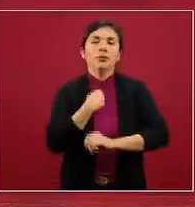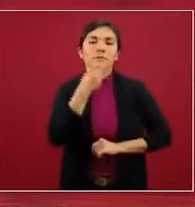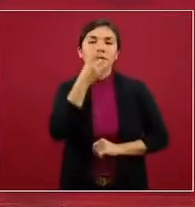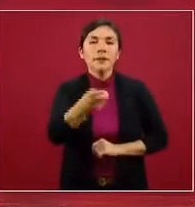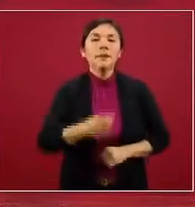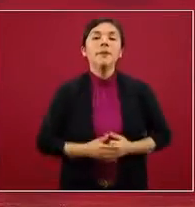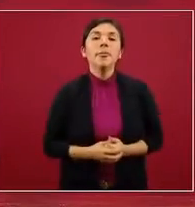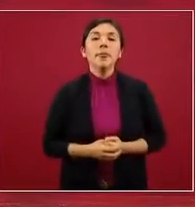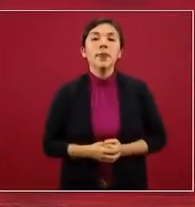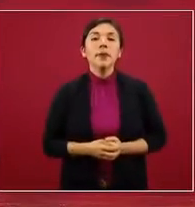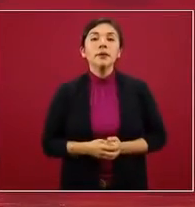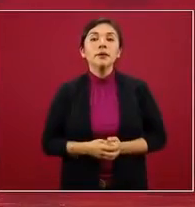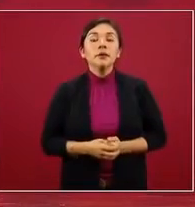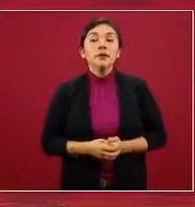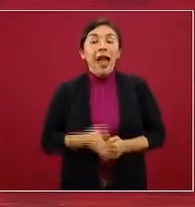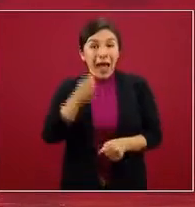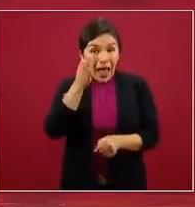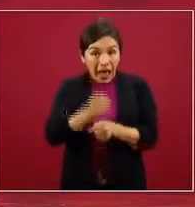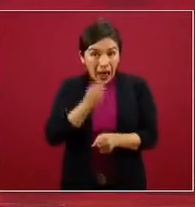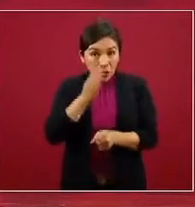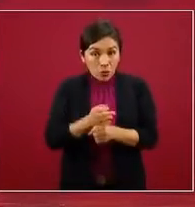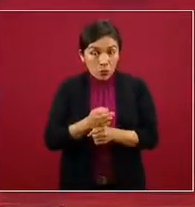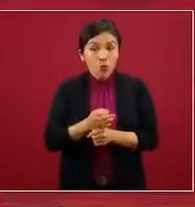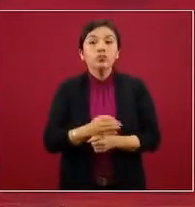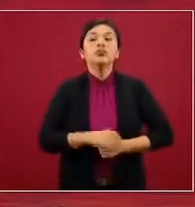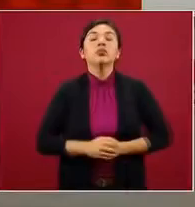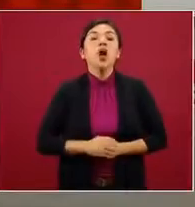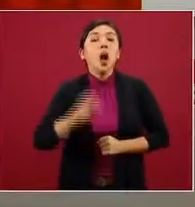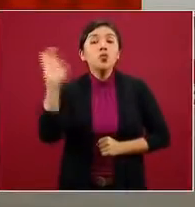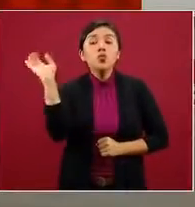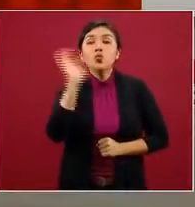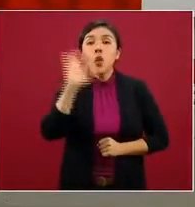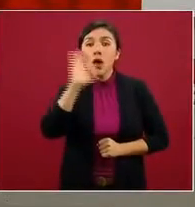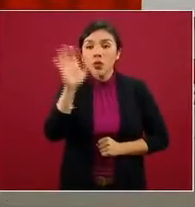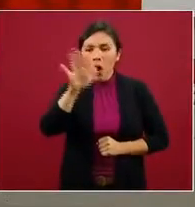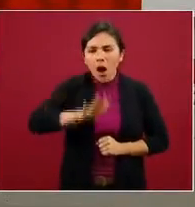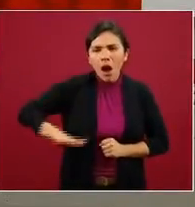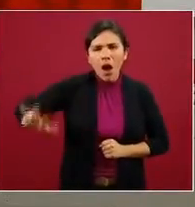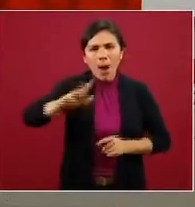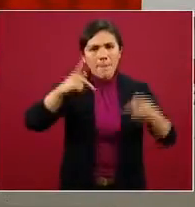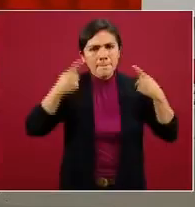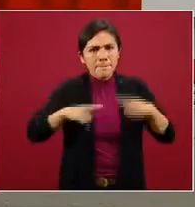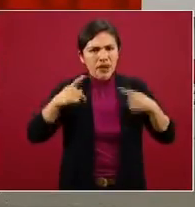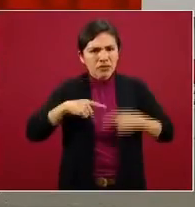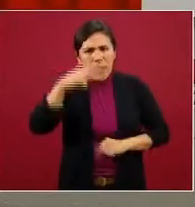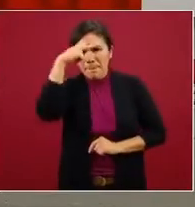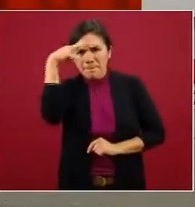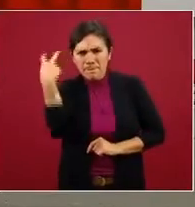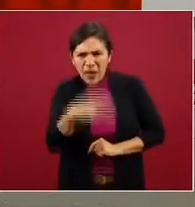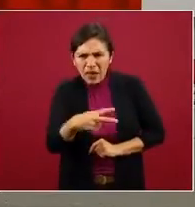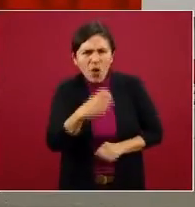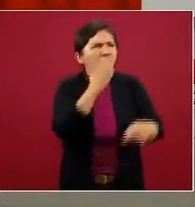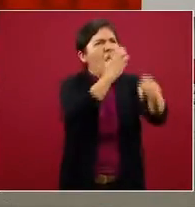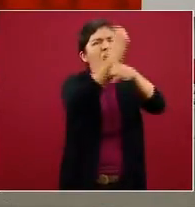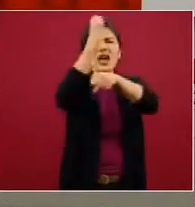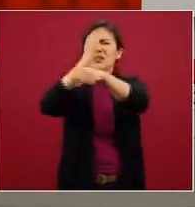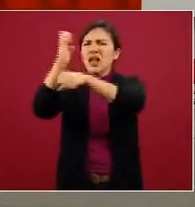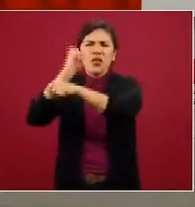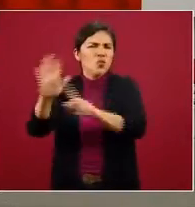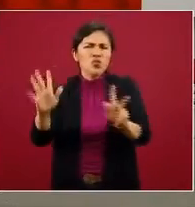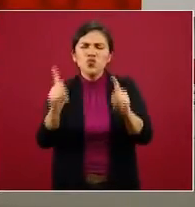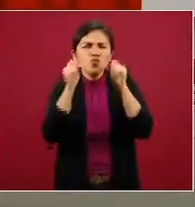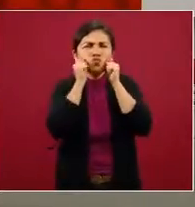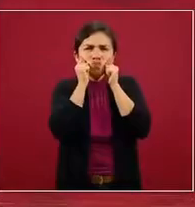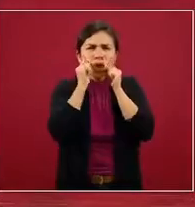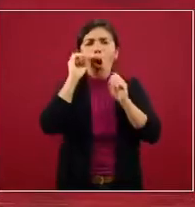decir. En el momento en que las sociedades, México, cualquiera de sus estados o